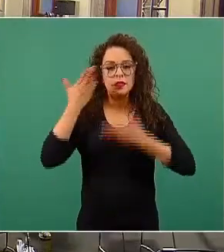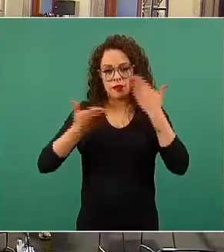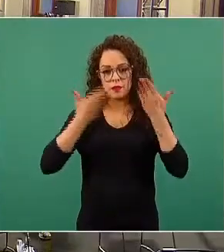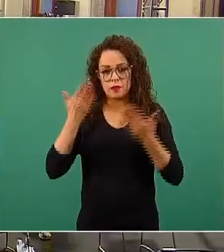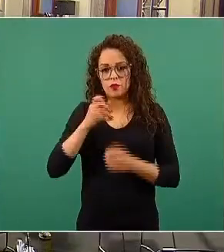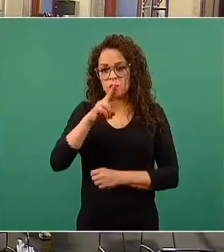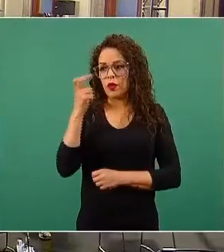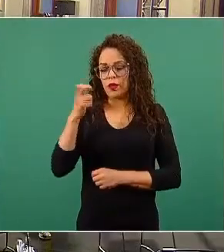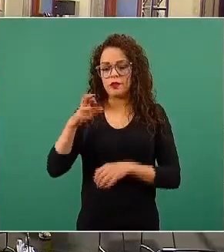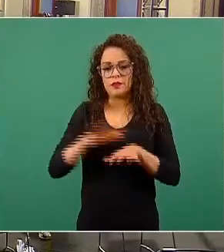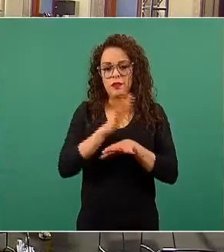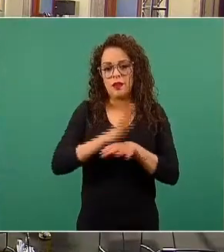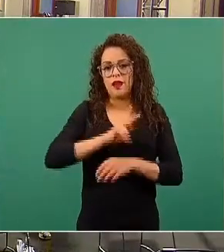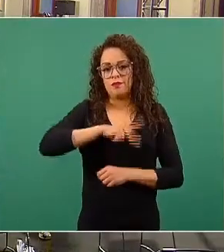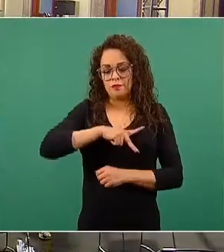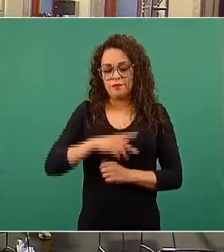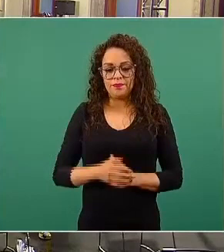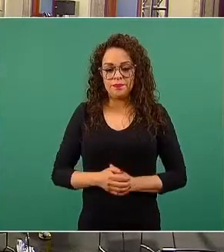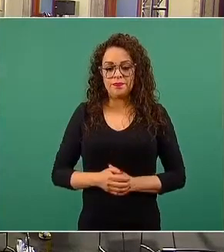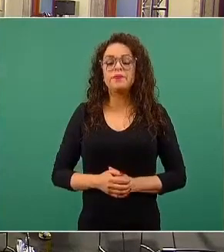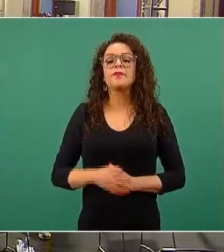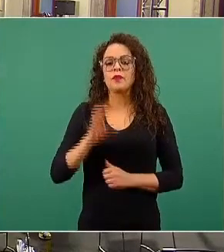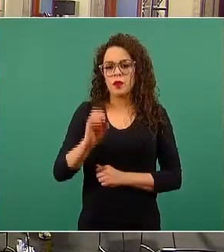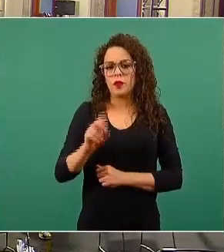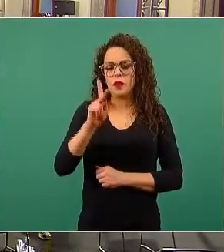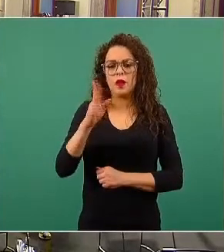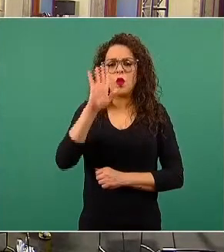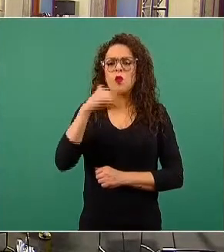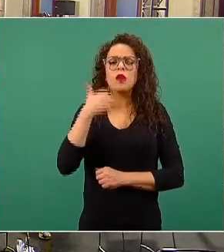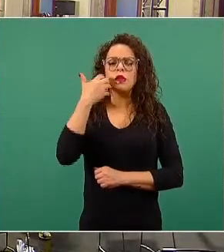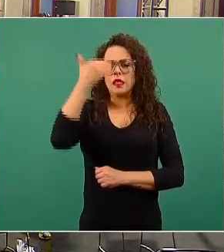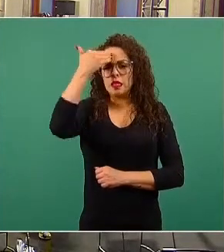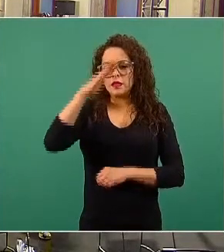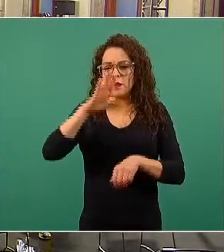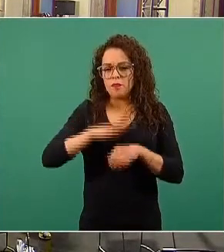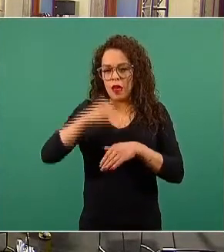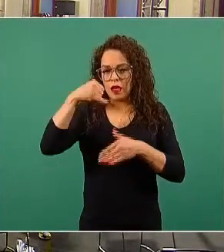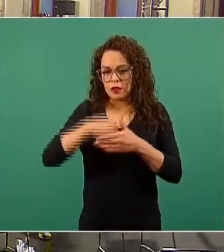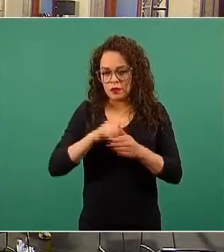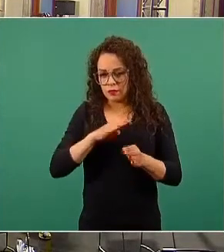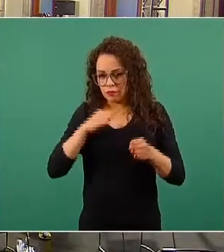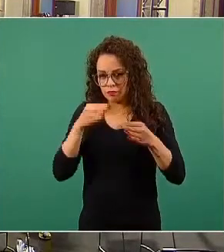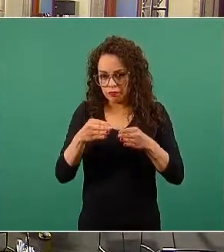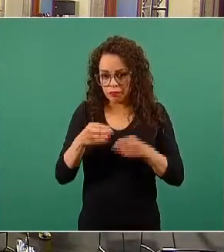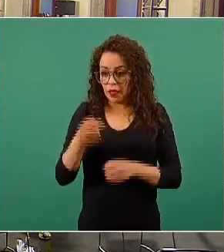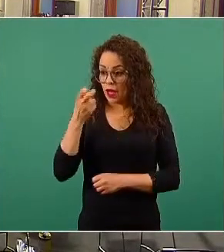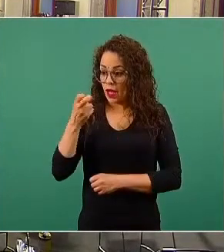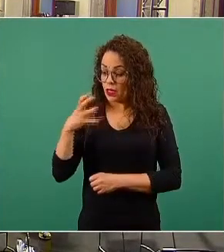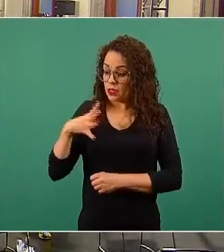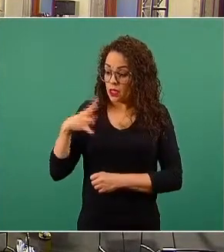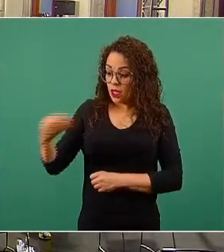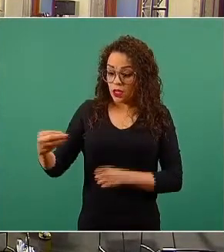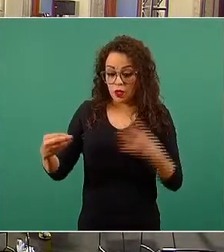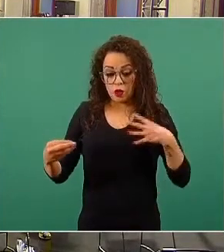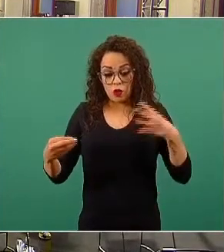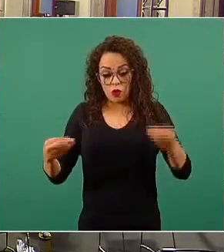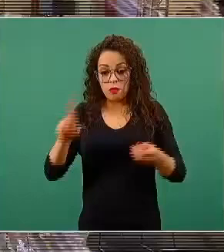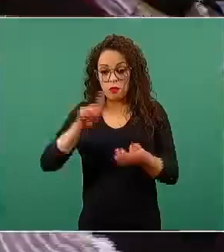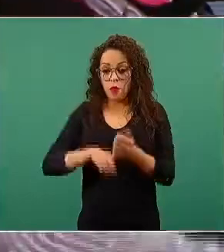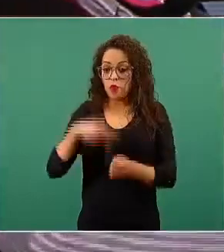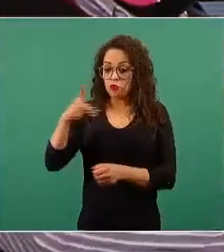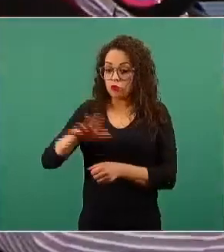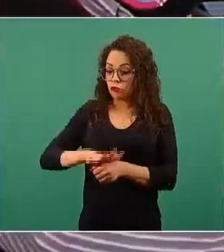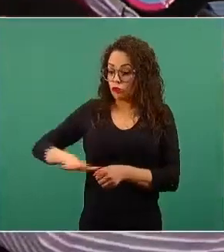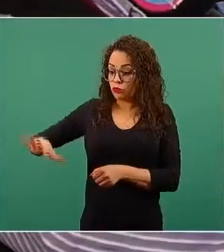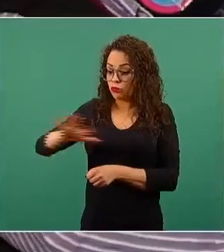puede precisar, estos casos ya son contagios locales, es decir, esta persona